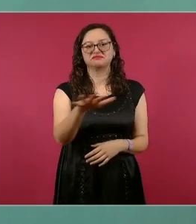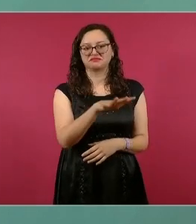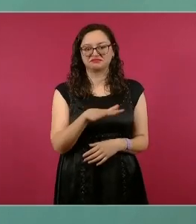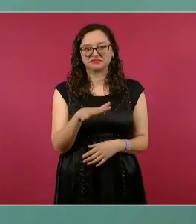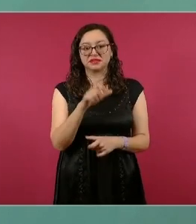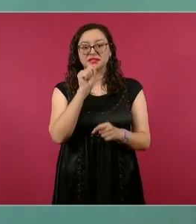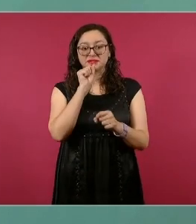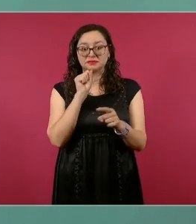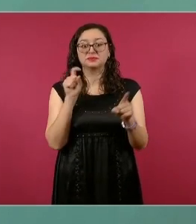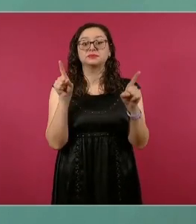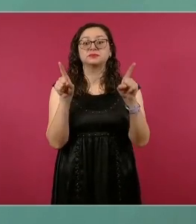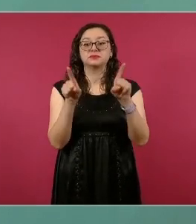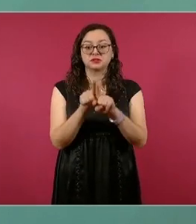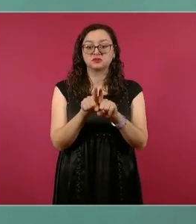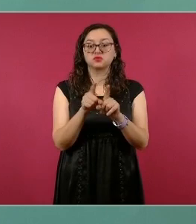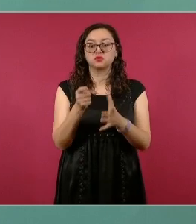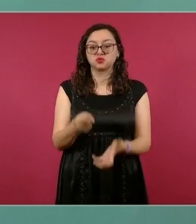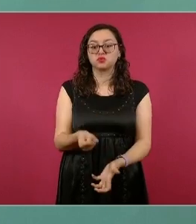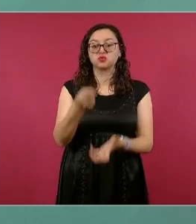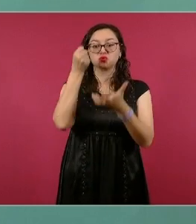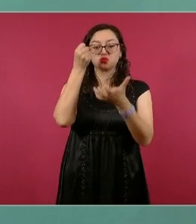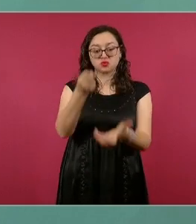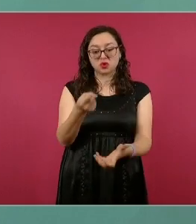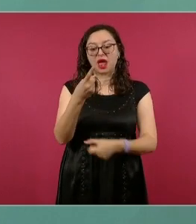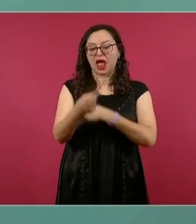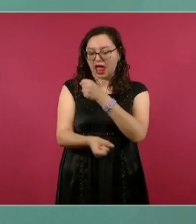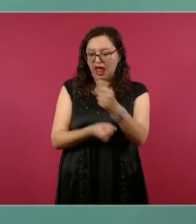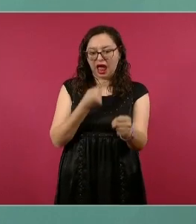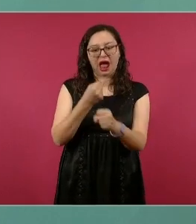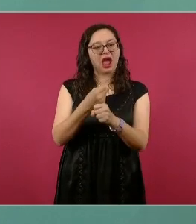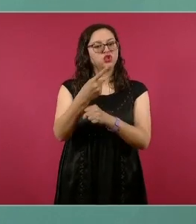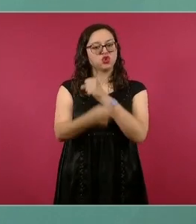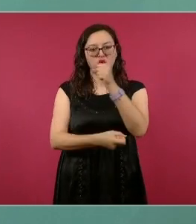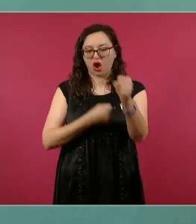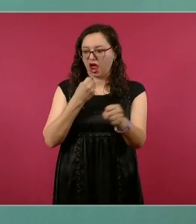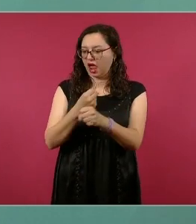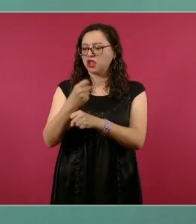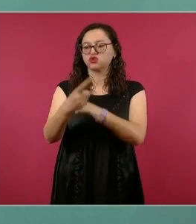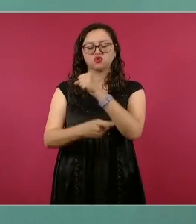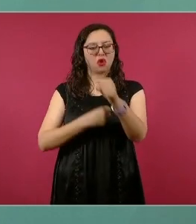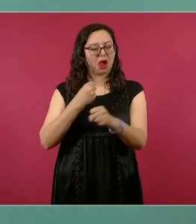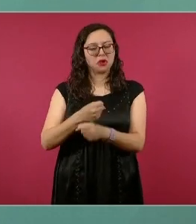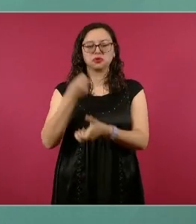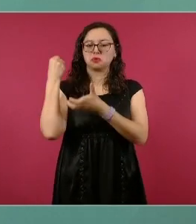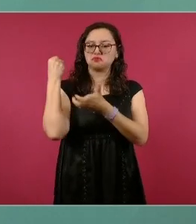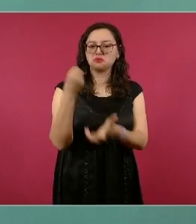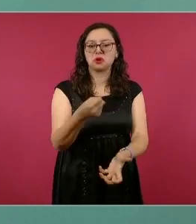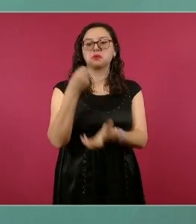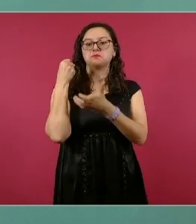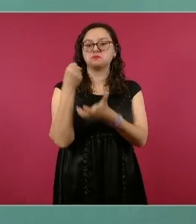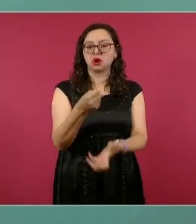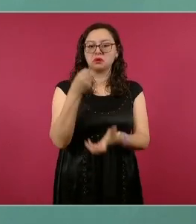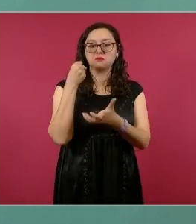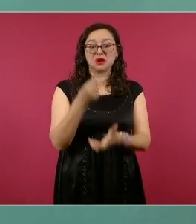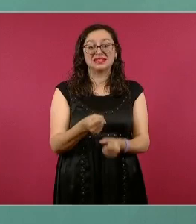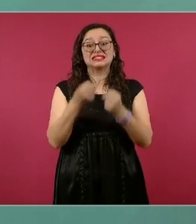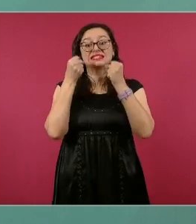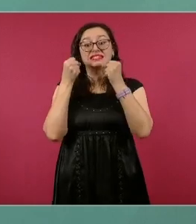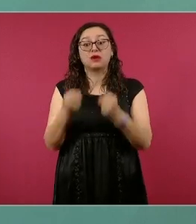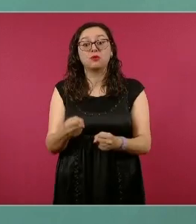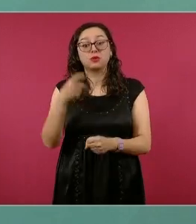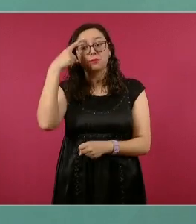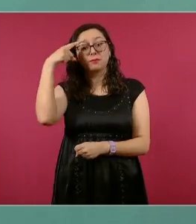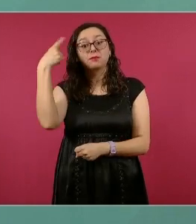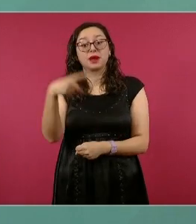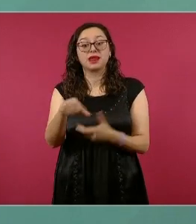establece además un presupuesto anual garantizado para el mejoramiento de los centros de salud, así